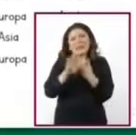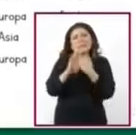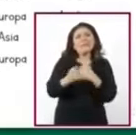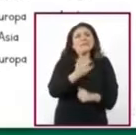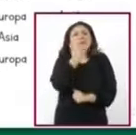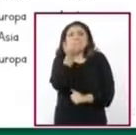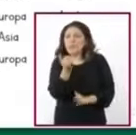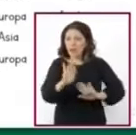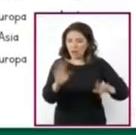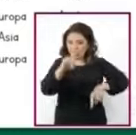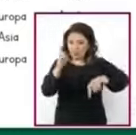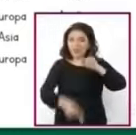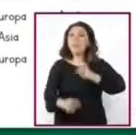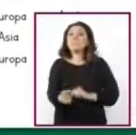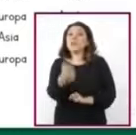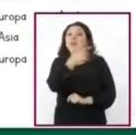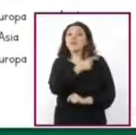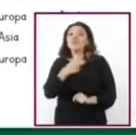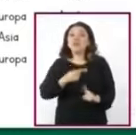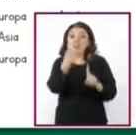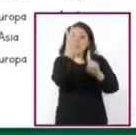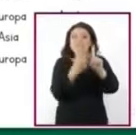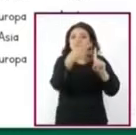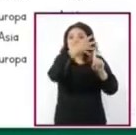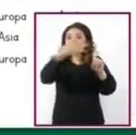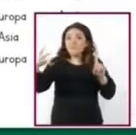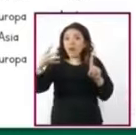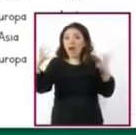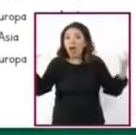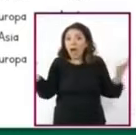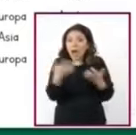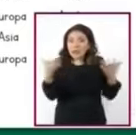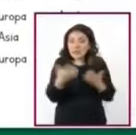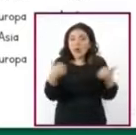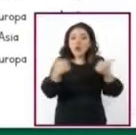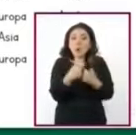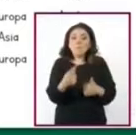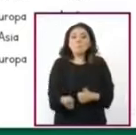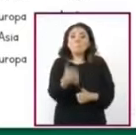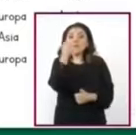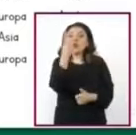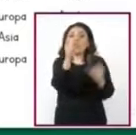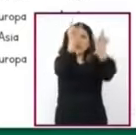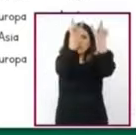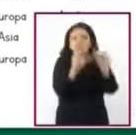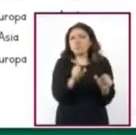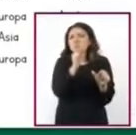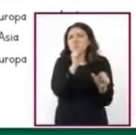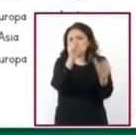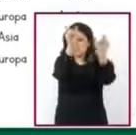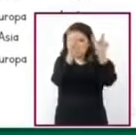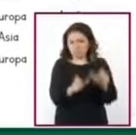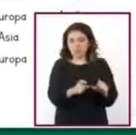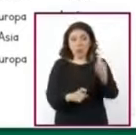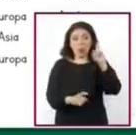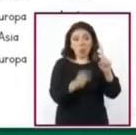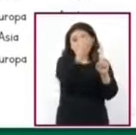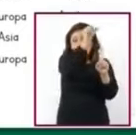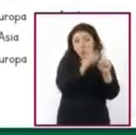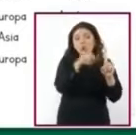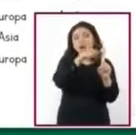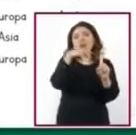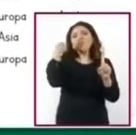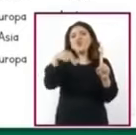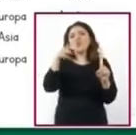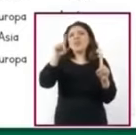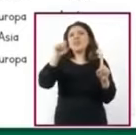errores es realizar primero una tabla de frecuencias. Se inicia con una tabla de 2 columnas, una donde se